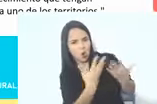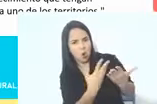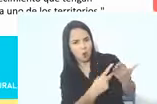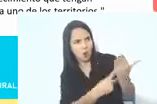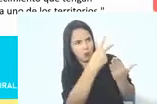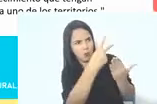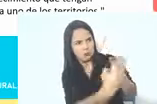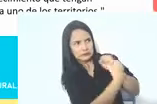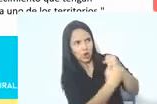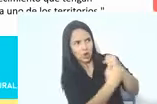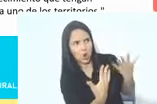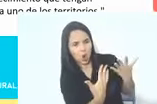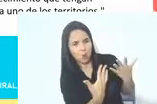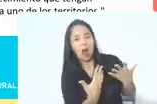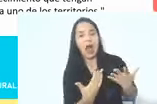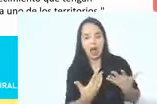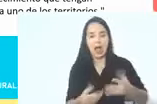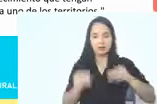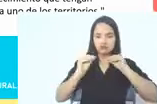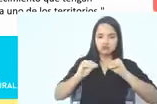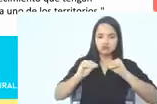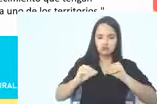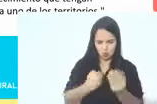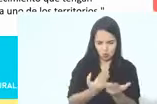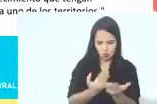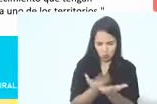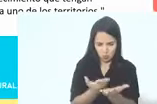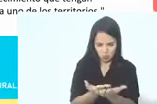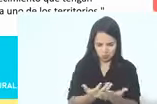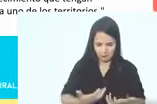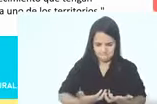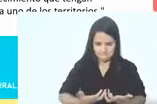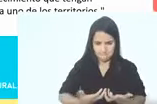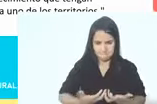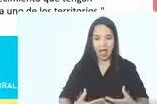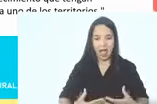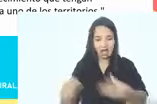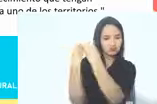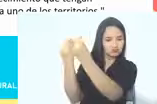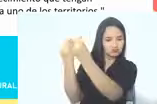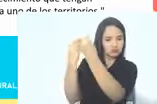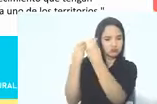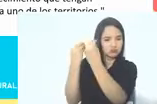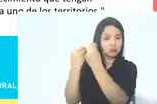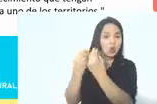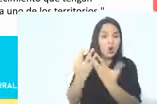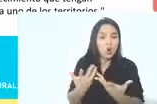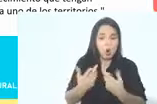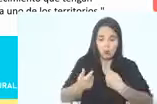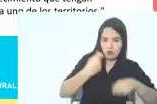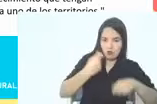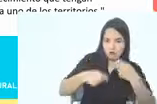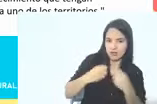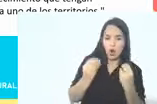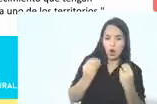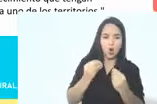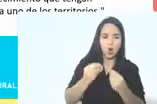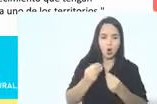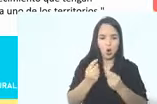pueden comunicarse con él. En la página de la Alcaldía Municipal va a estar colgada esa información. También en la página Sistema de Cultura de